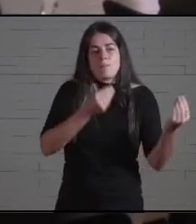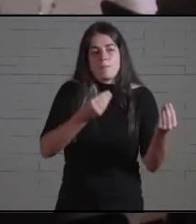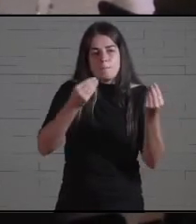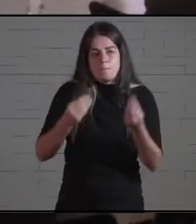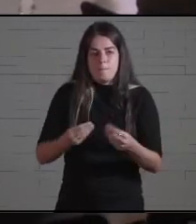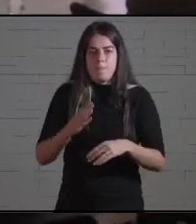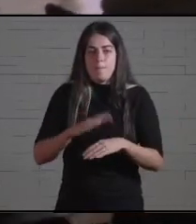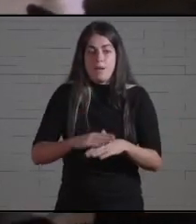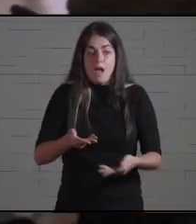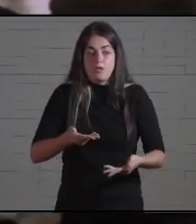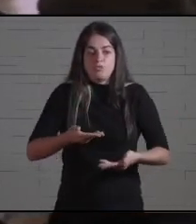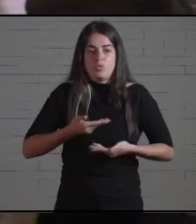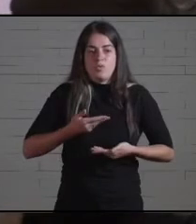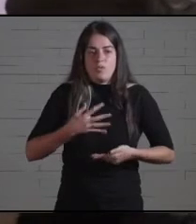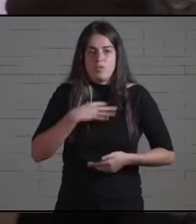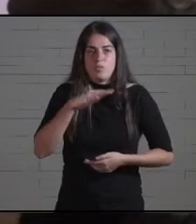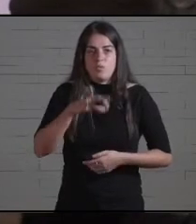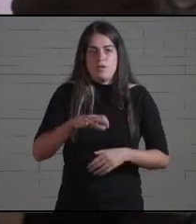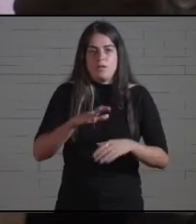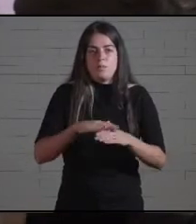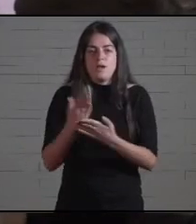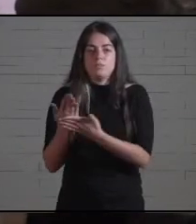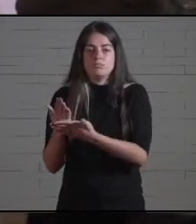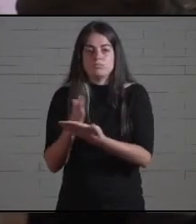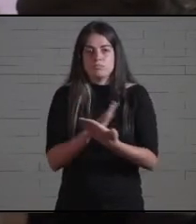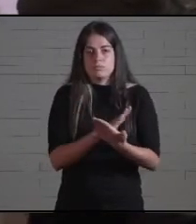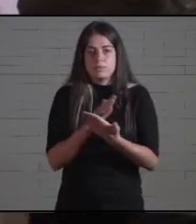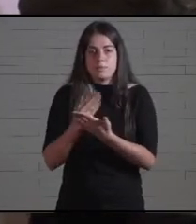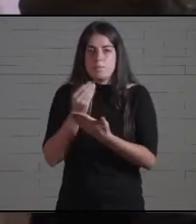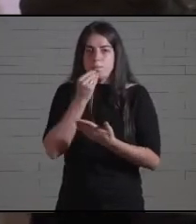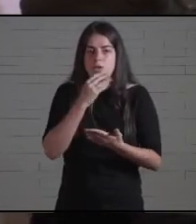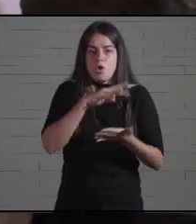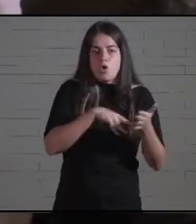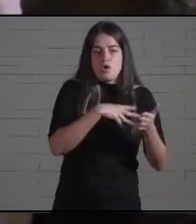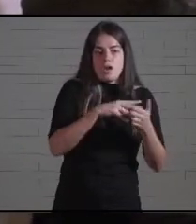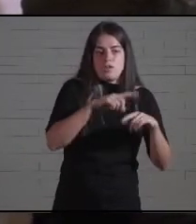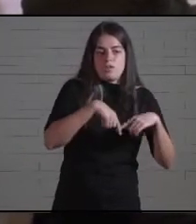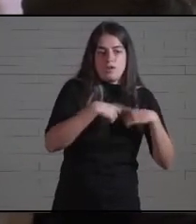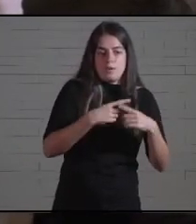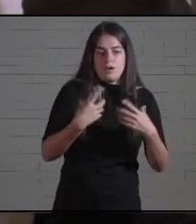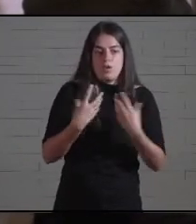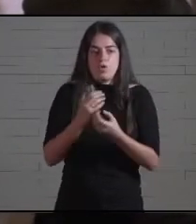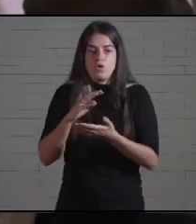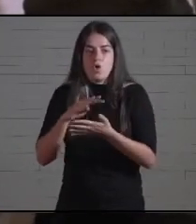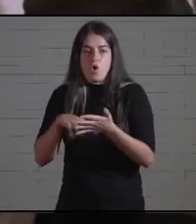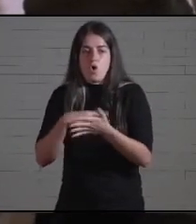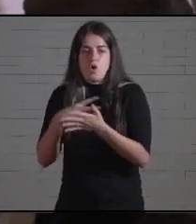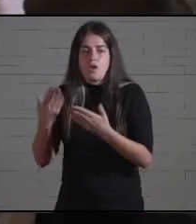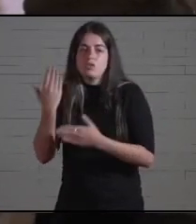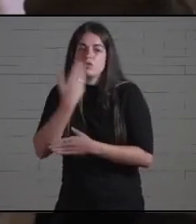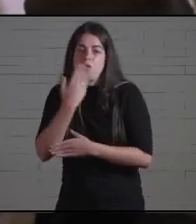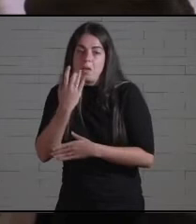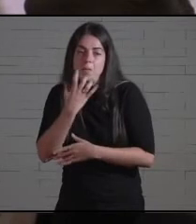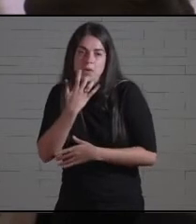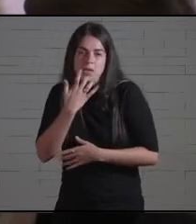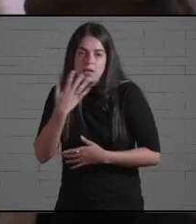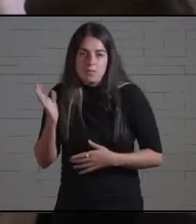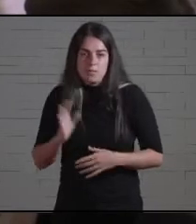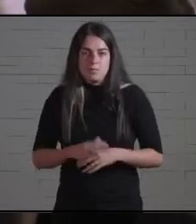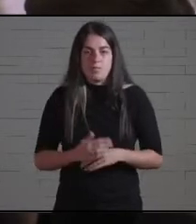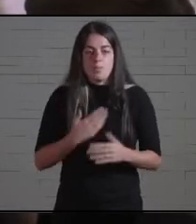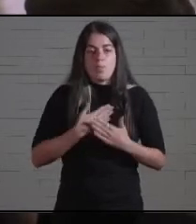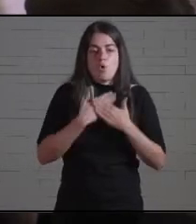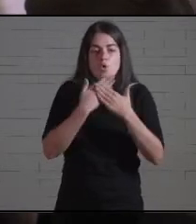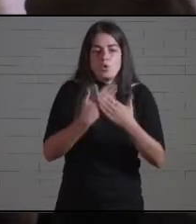pueda ayudar a compatibilizar los horarios familiares con los escolares. Que sea voluntario y